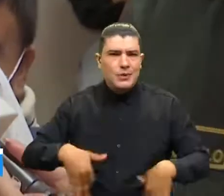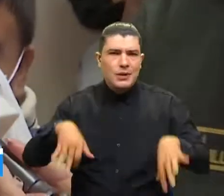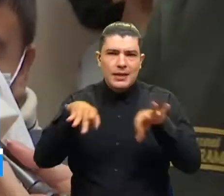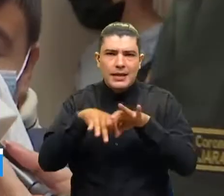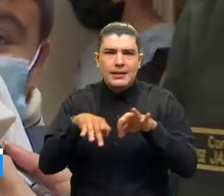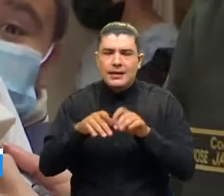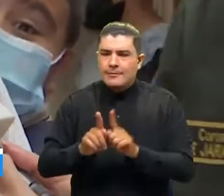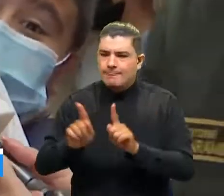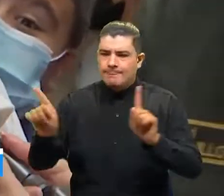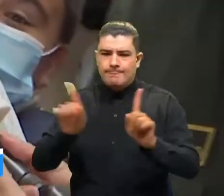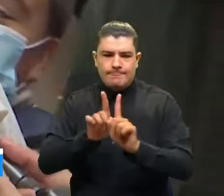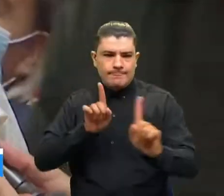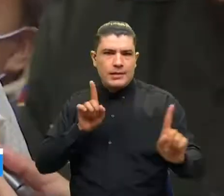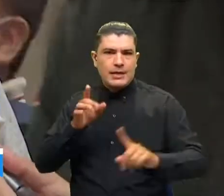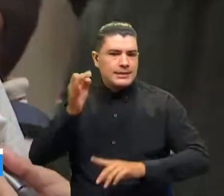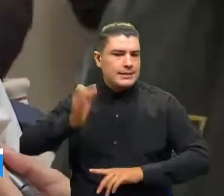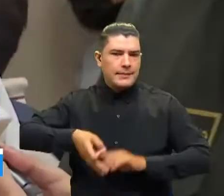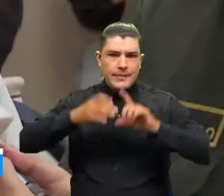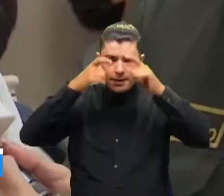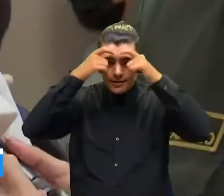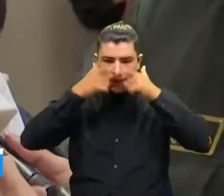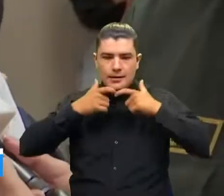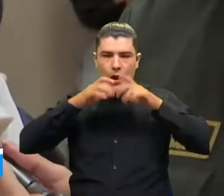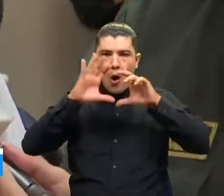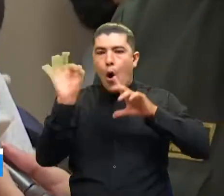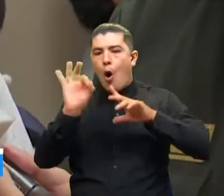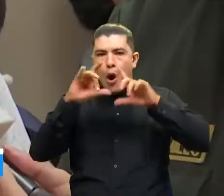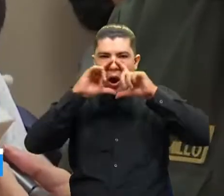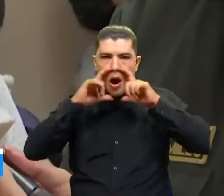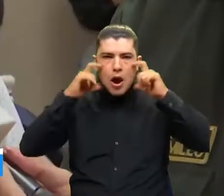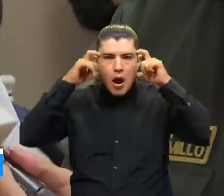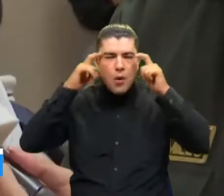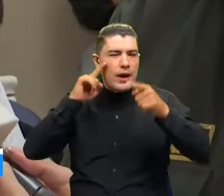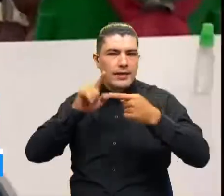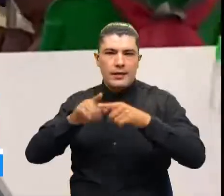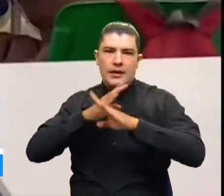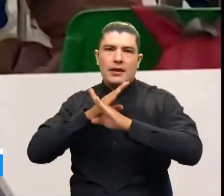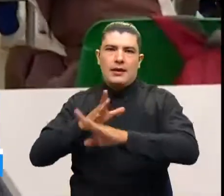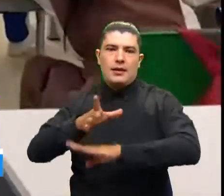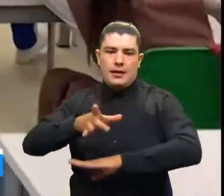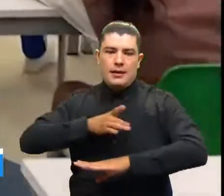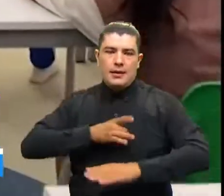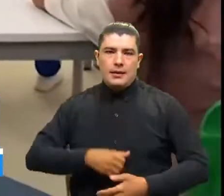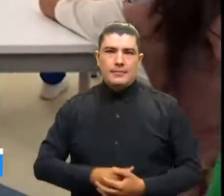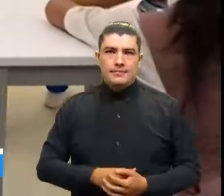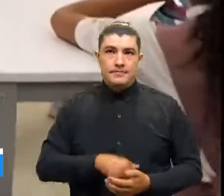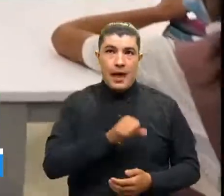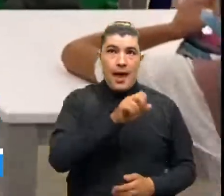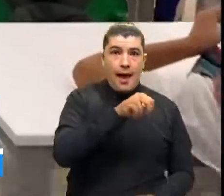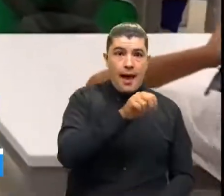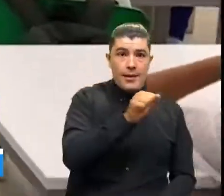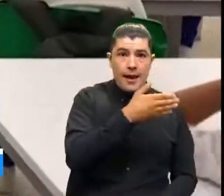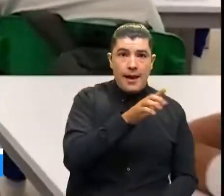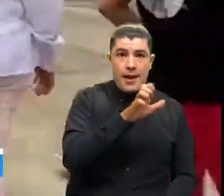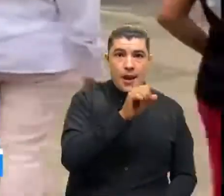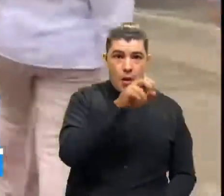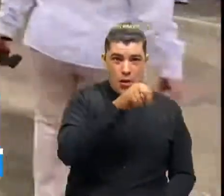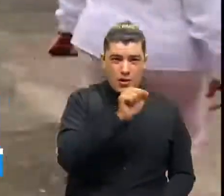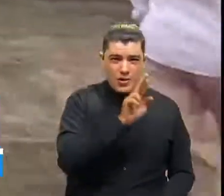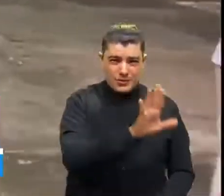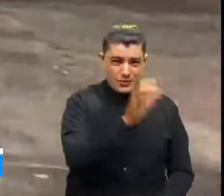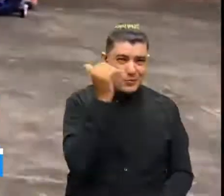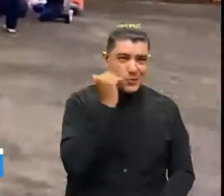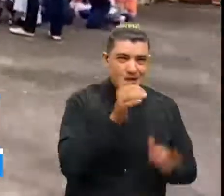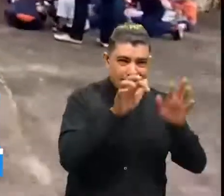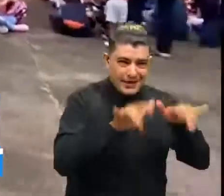cubierta la cara con un tapabocas para minimizar el riesgo de contagio según anna león o rueda secretaria de educación de bucaramanga